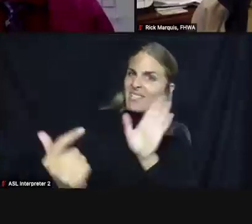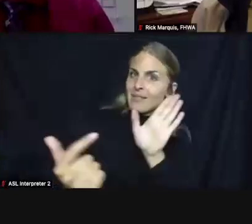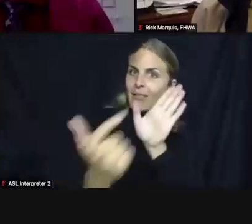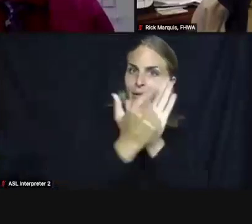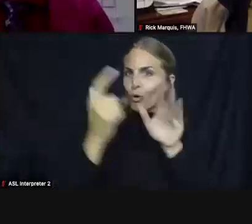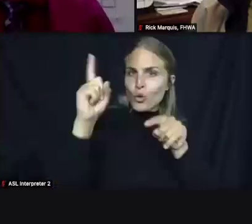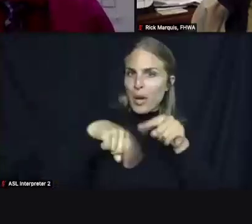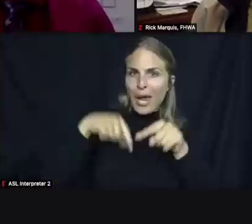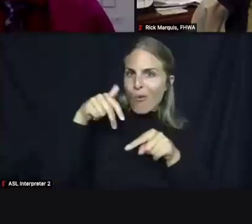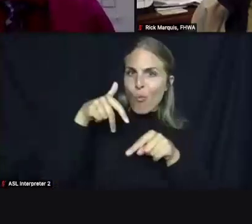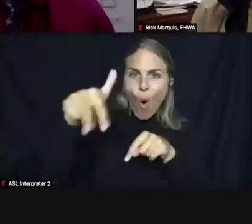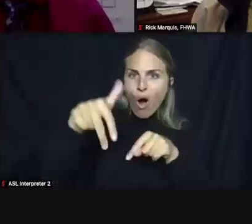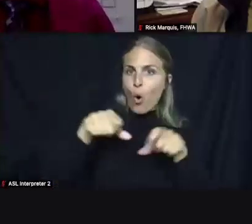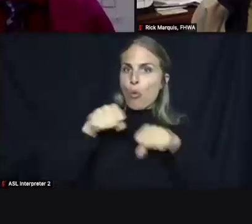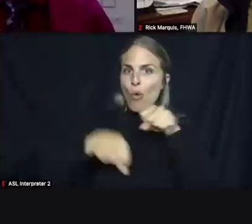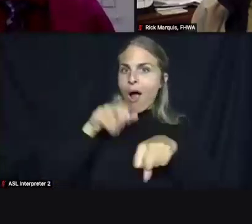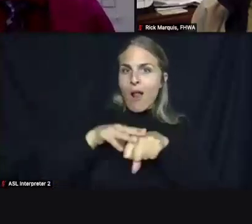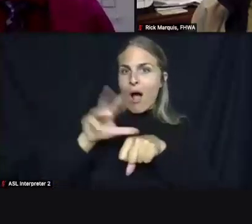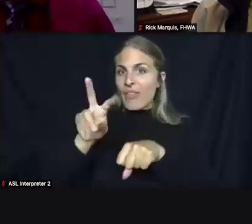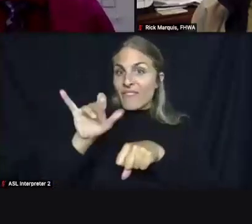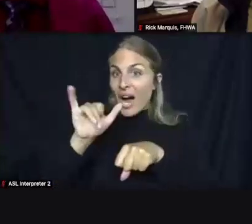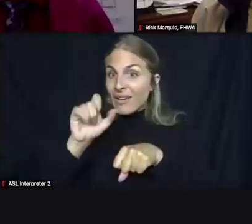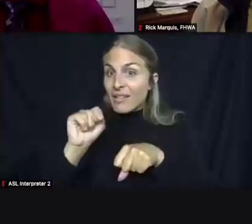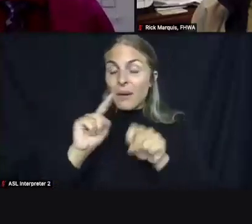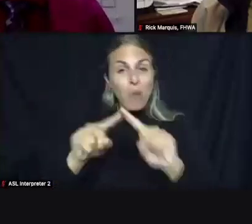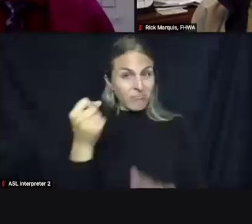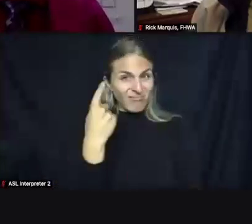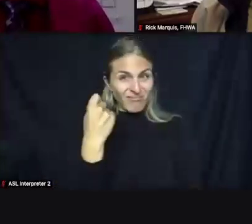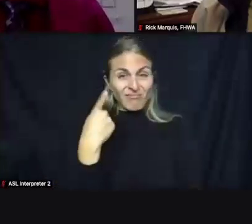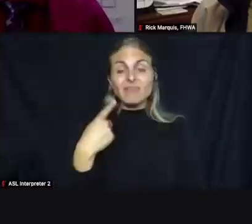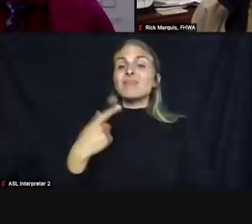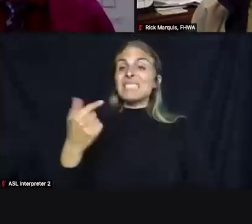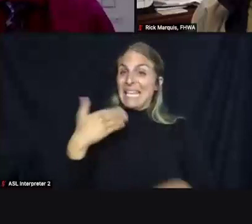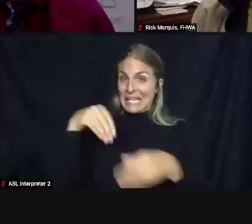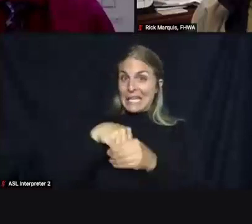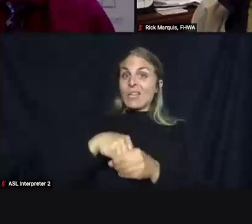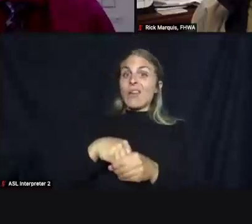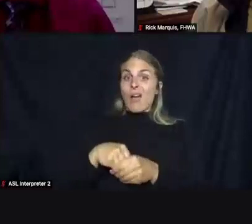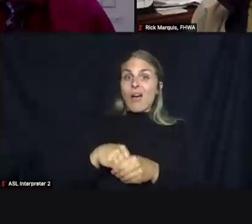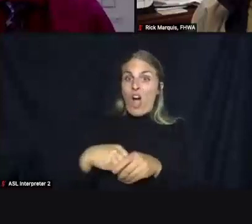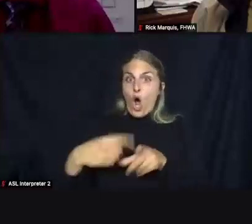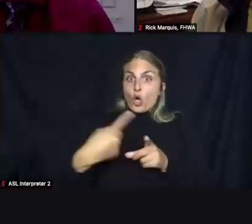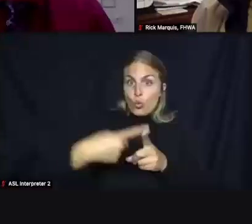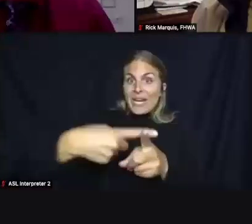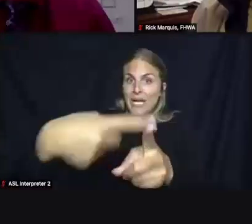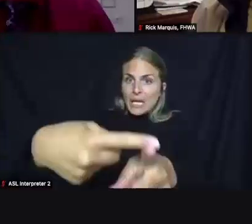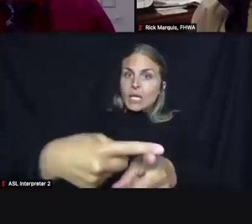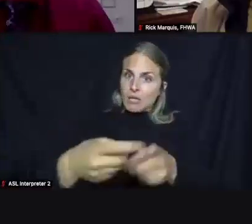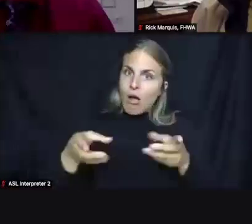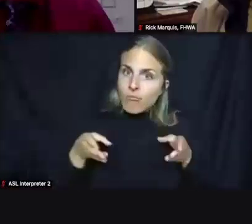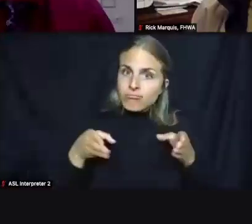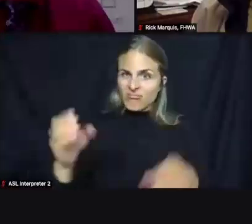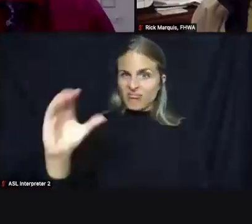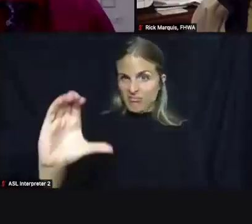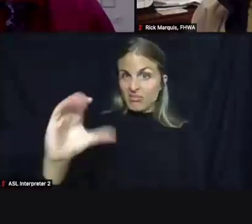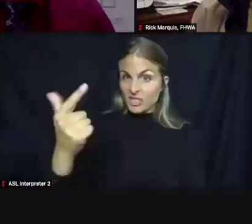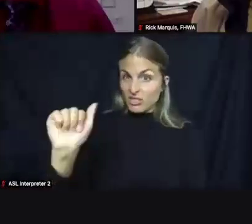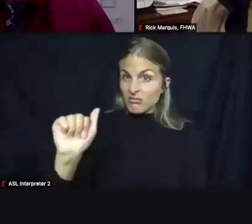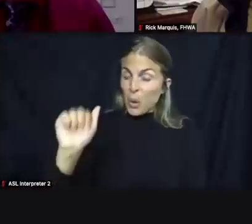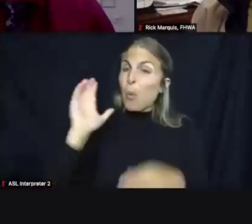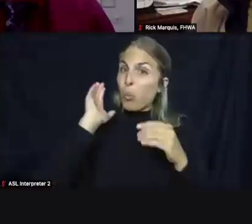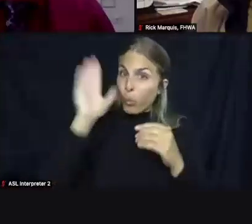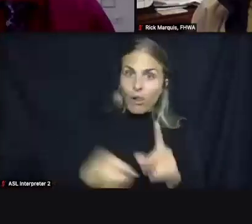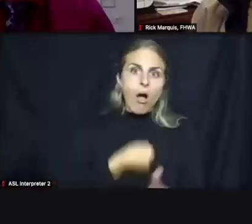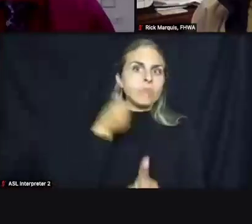ilegal hacer esas actividades. Sin embargo, la gente que camina o andan en bicicleta en